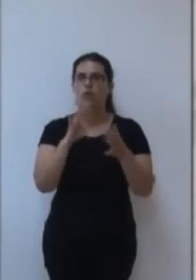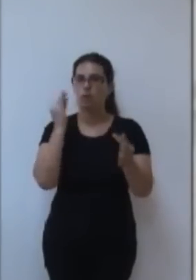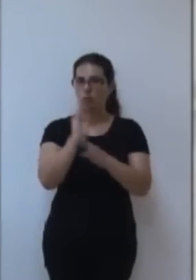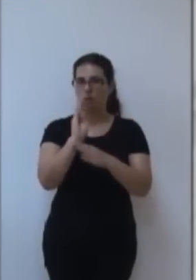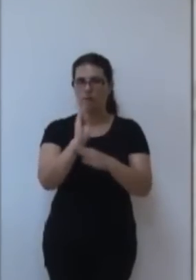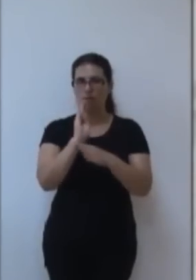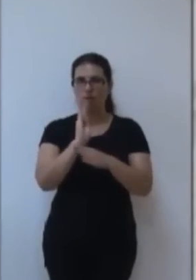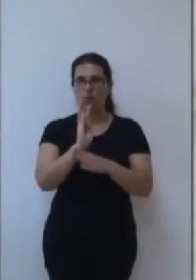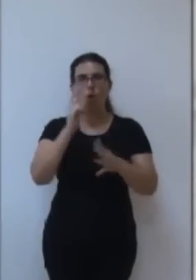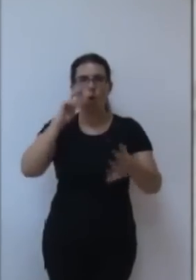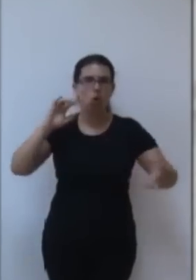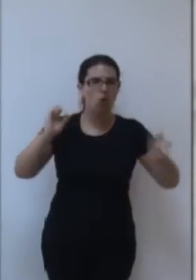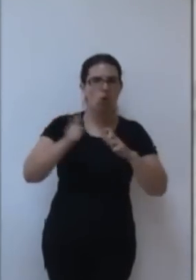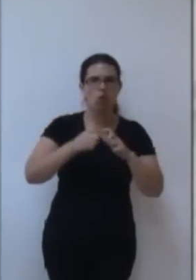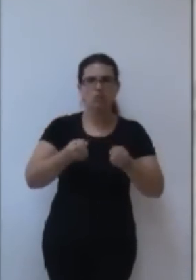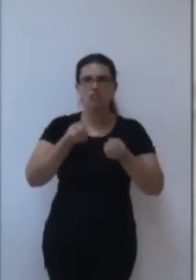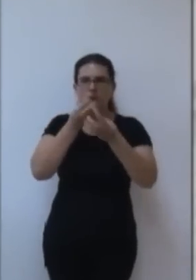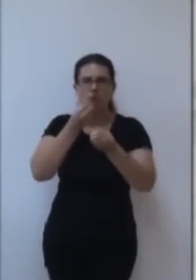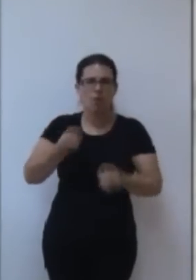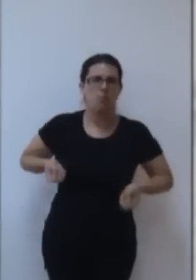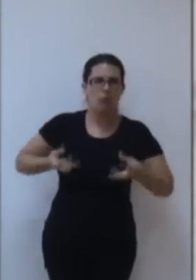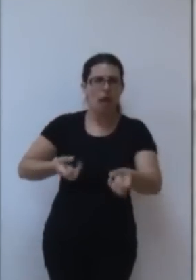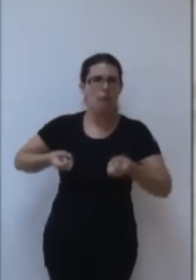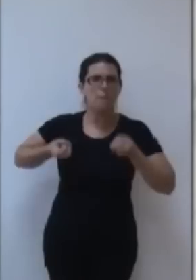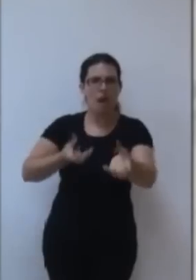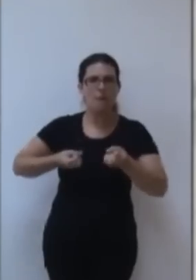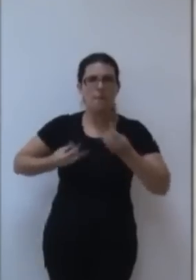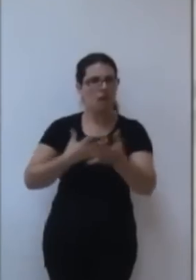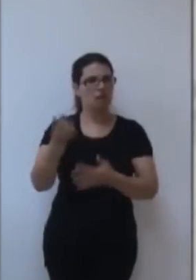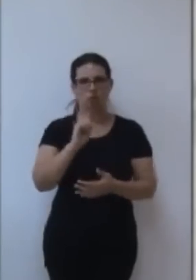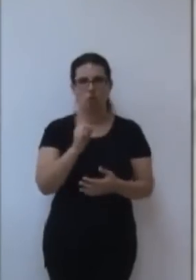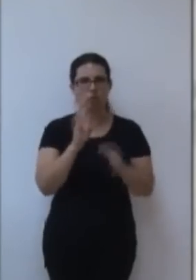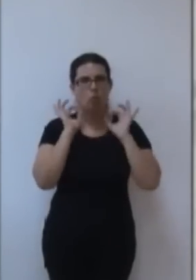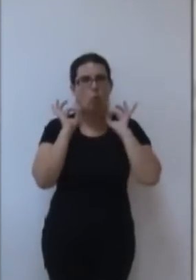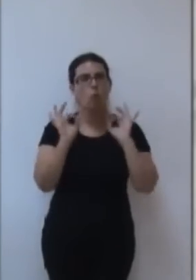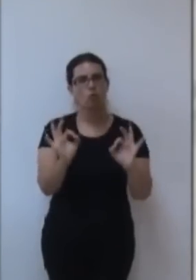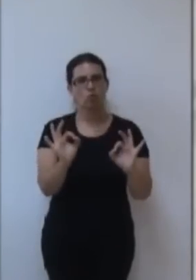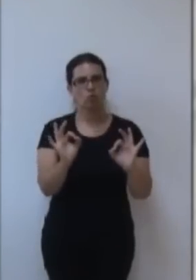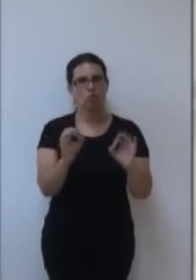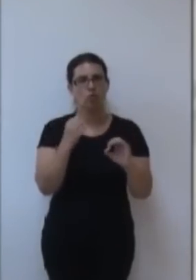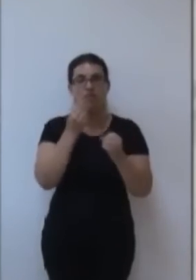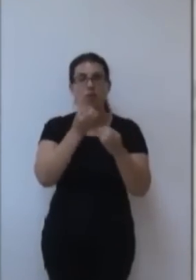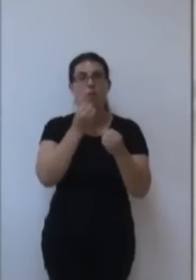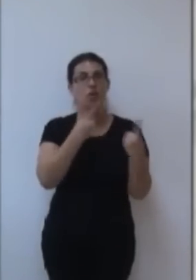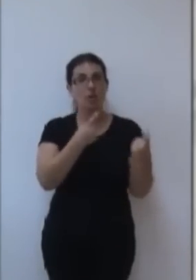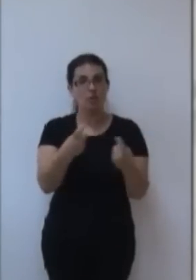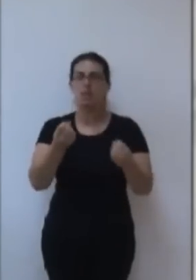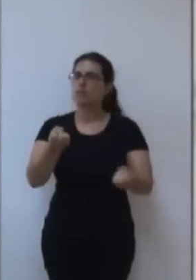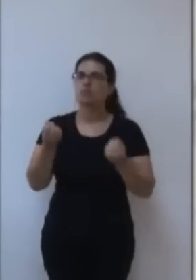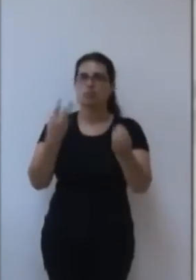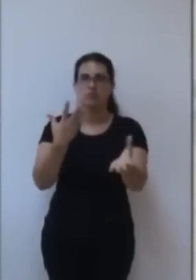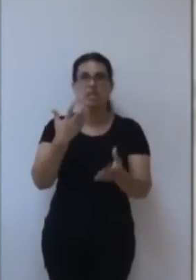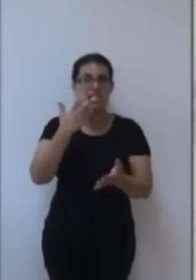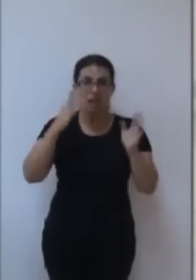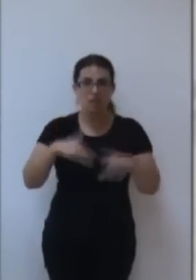tampoco a la hora de ofrecer información. O sea, la información hay que ofrecer la necesaria, porque si nos dedicamos a